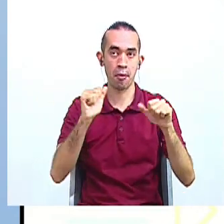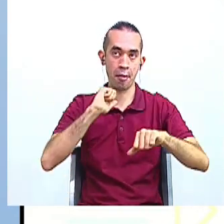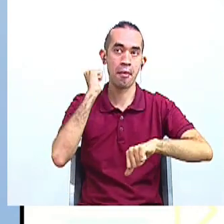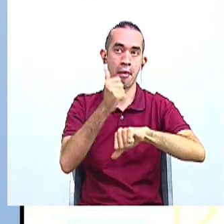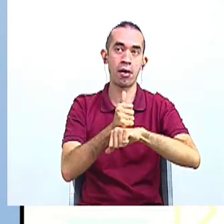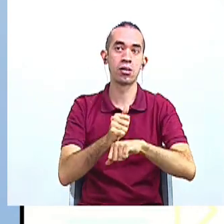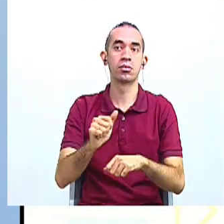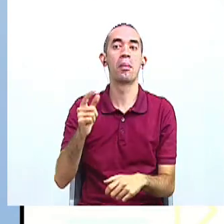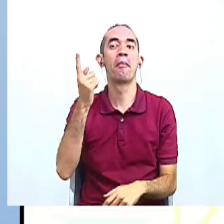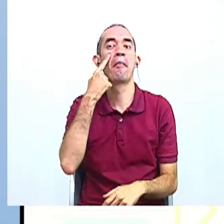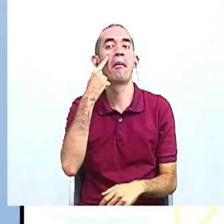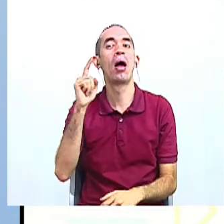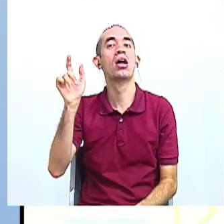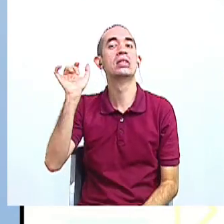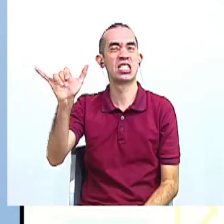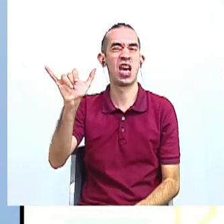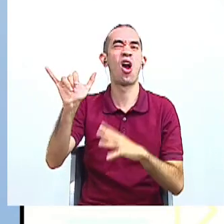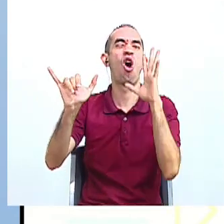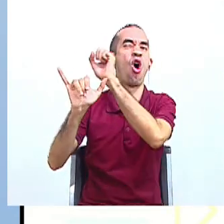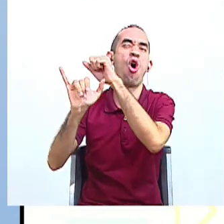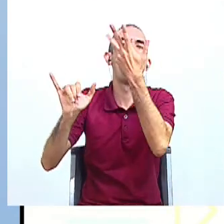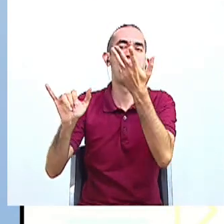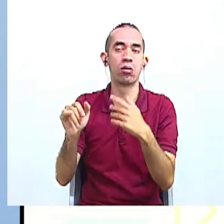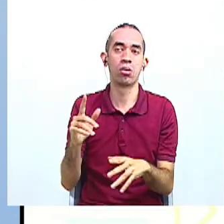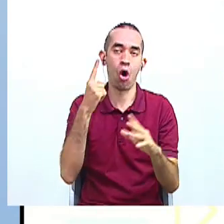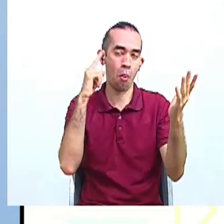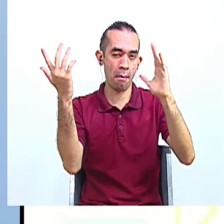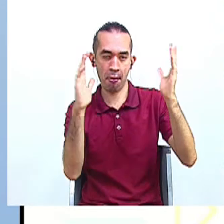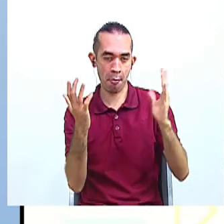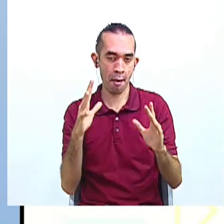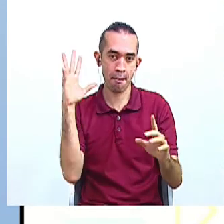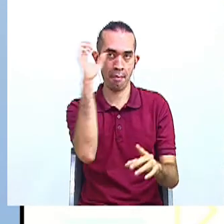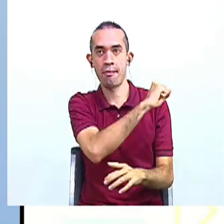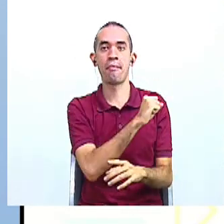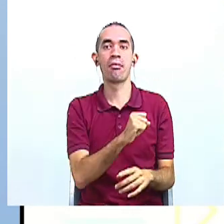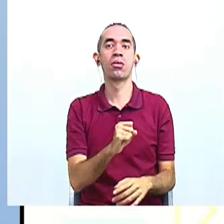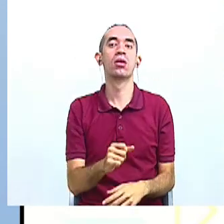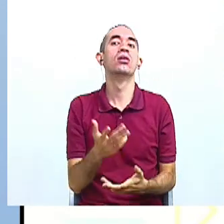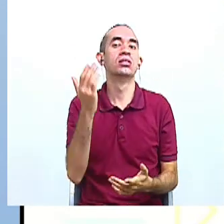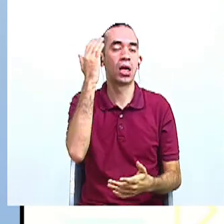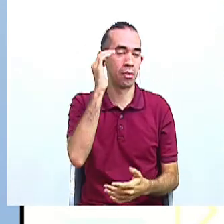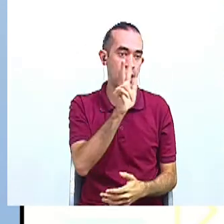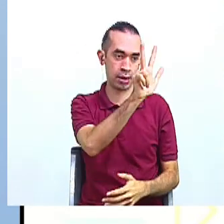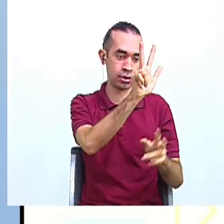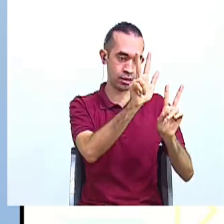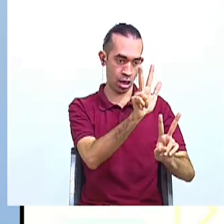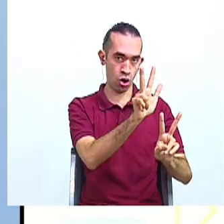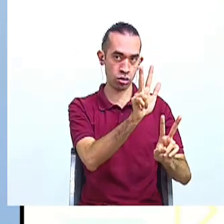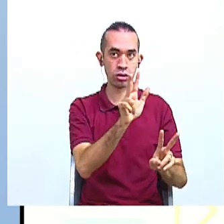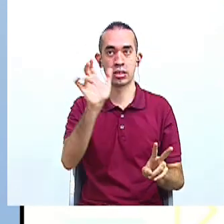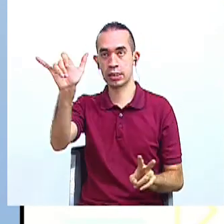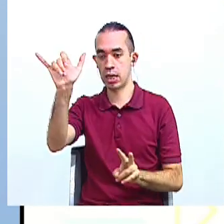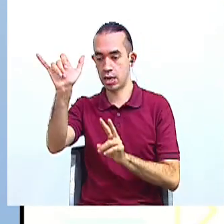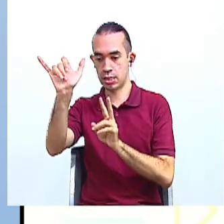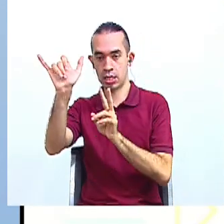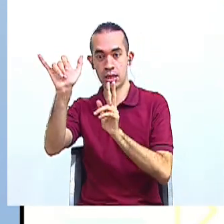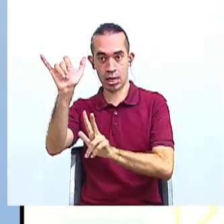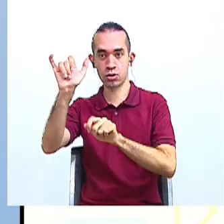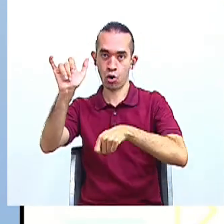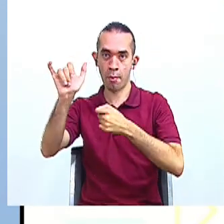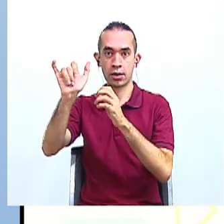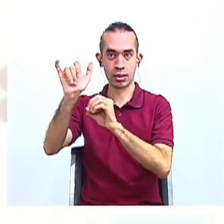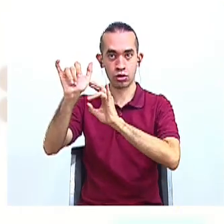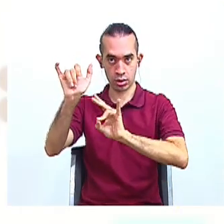valor de Y realizando la comparación. 3 es a 2, como Y es a